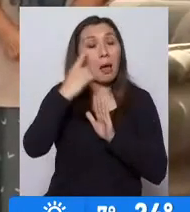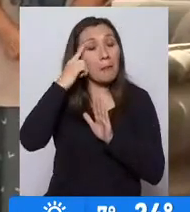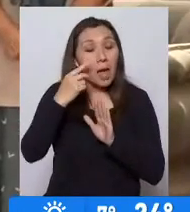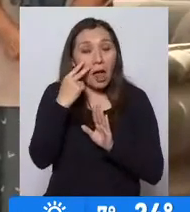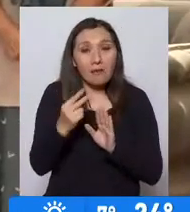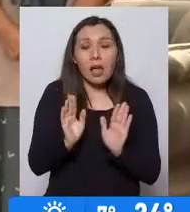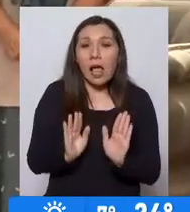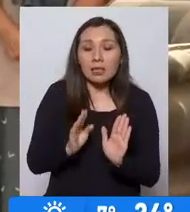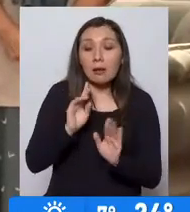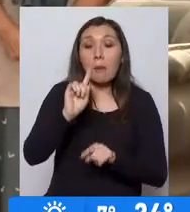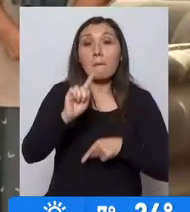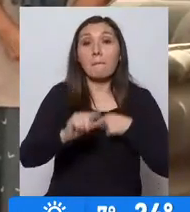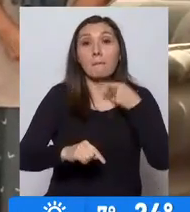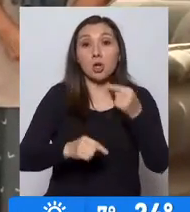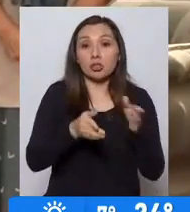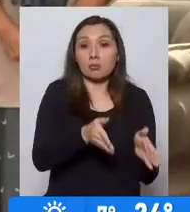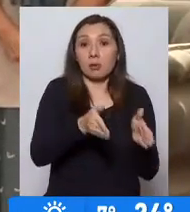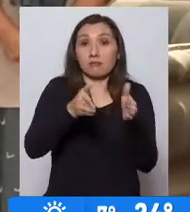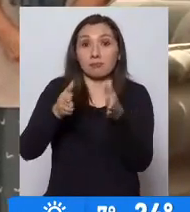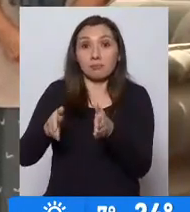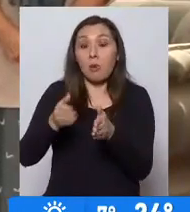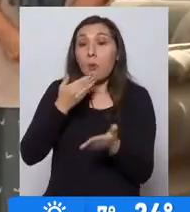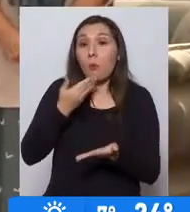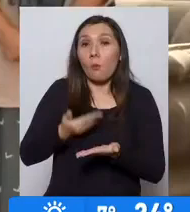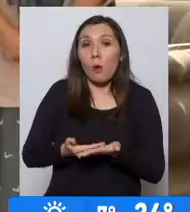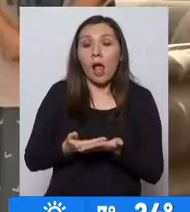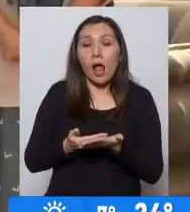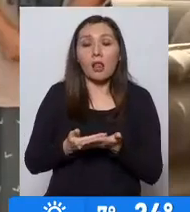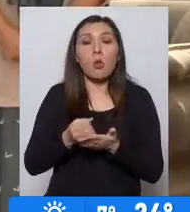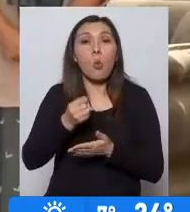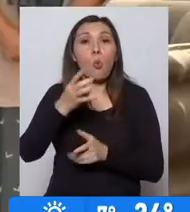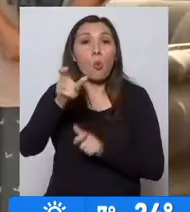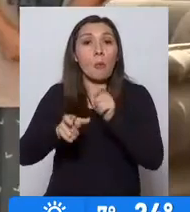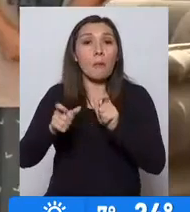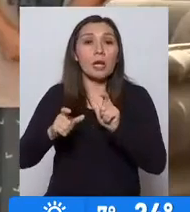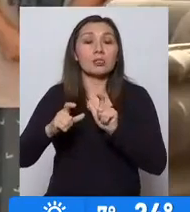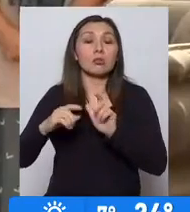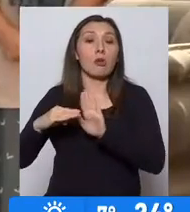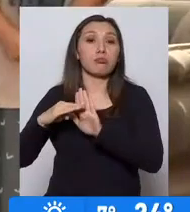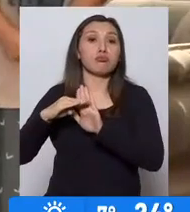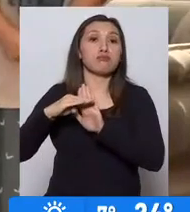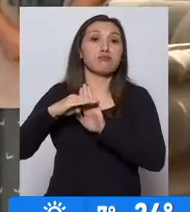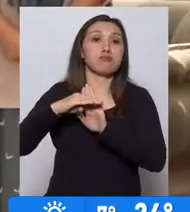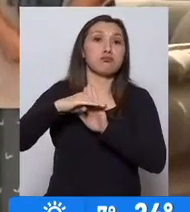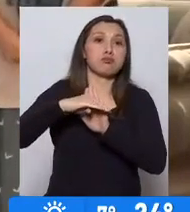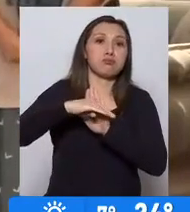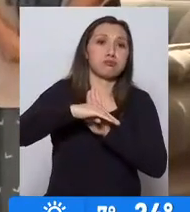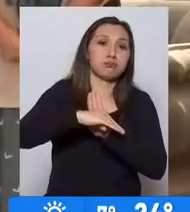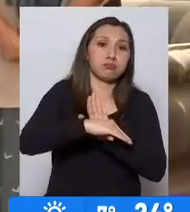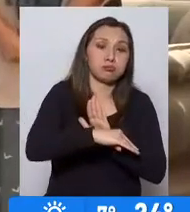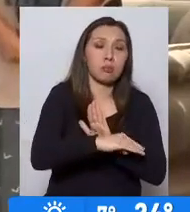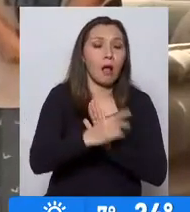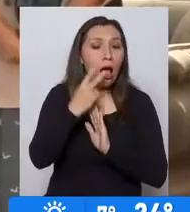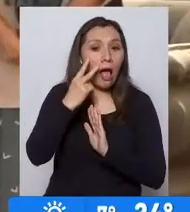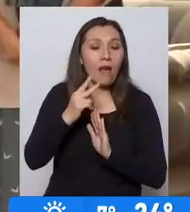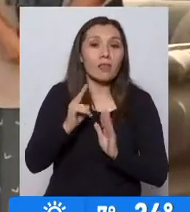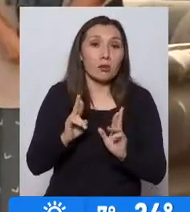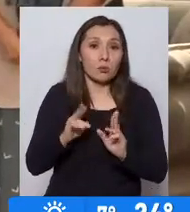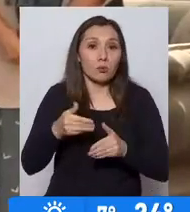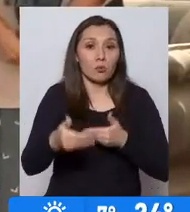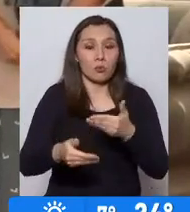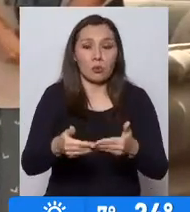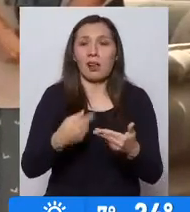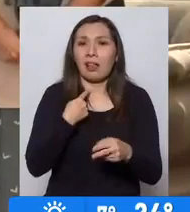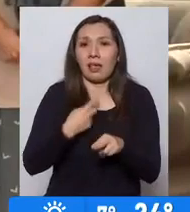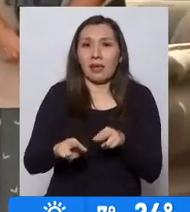y esperamos que la próxima etapa sea cuando el número de enfermos activos empiece a disminuir. ¿Qué hemos